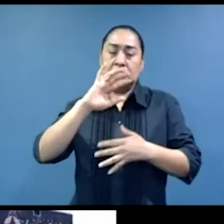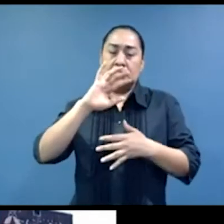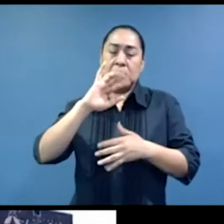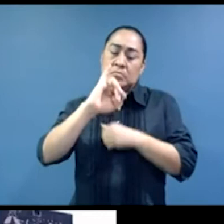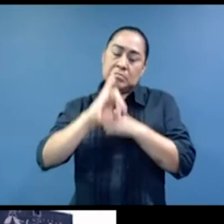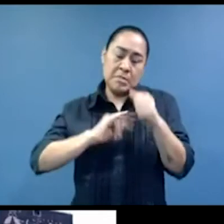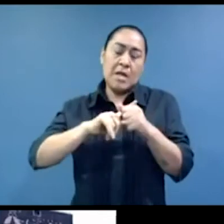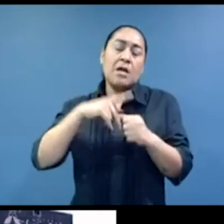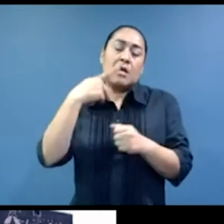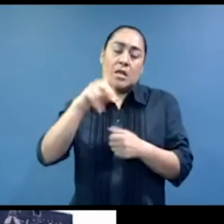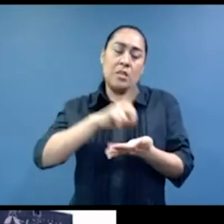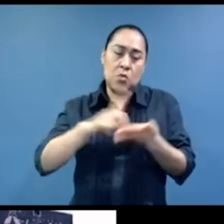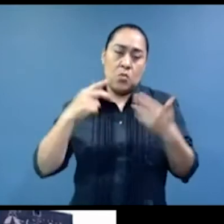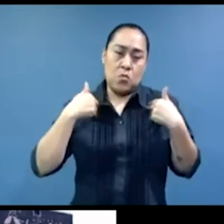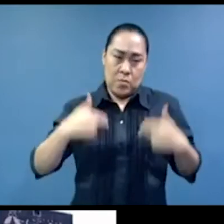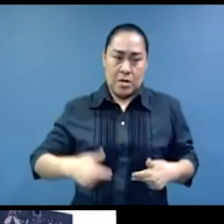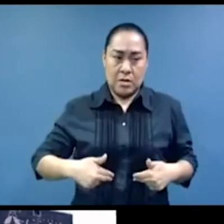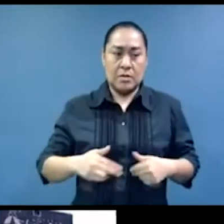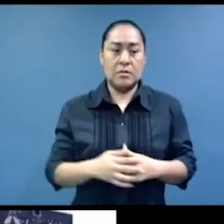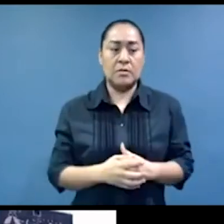Artavia Murillo.